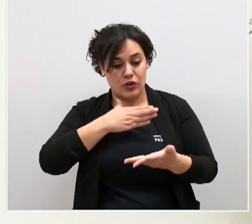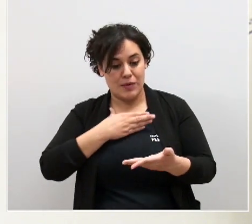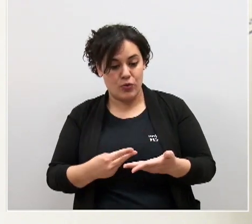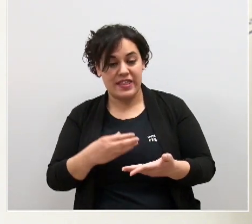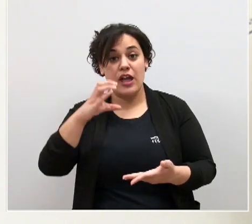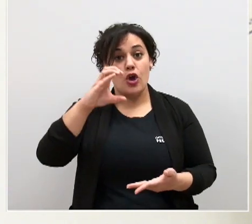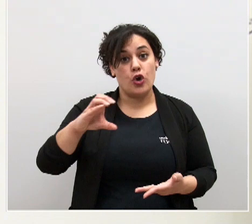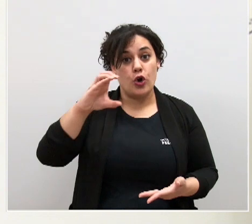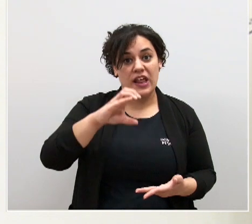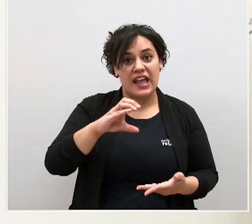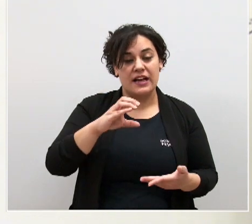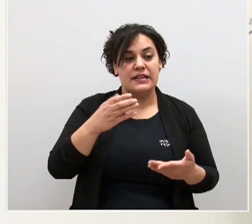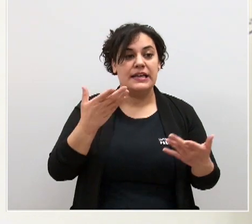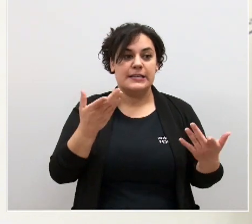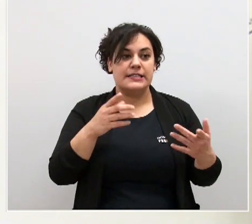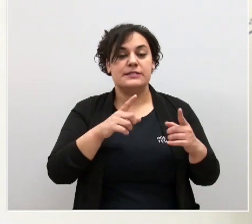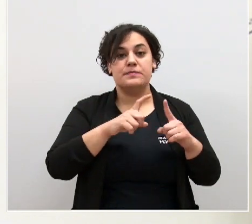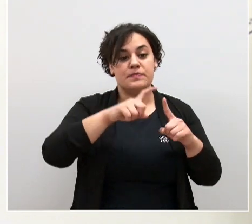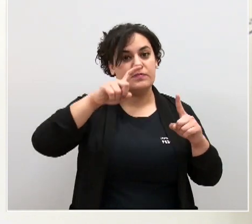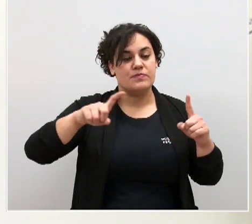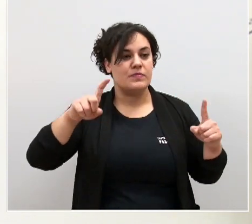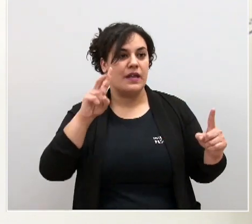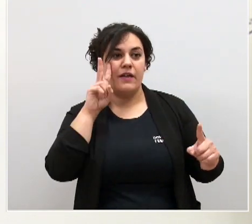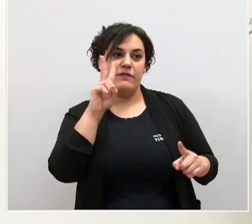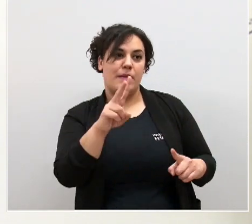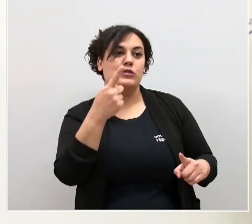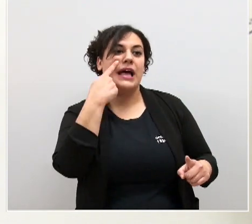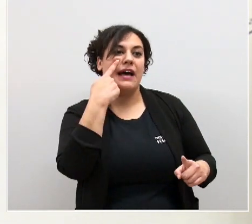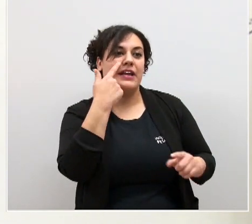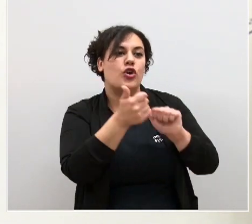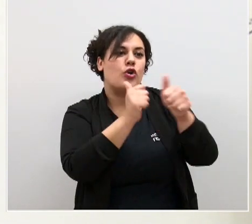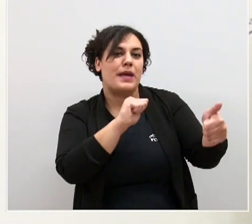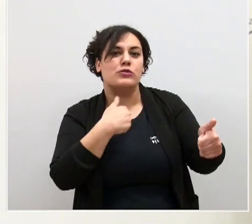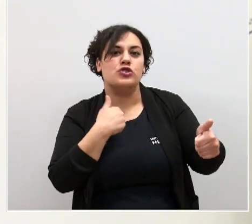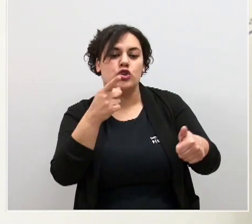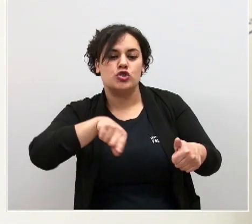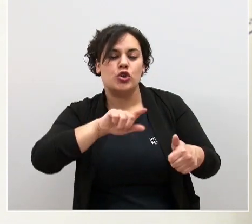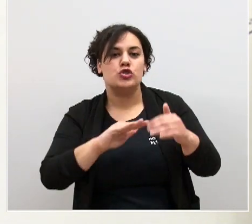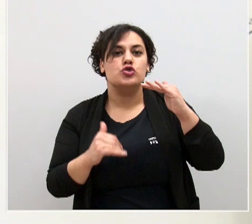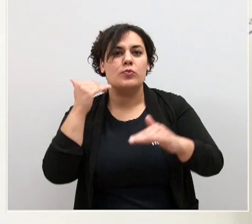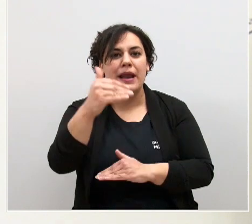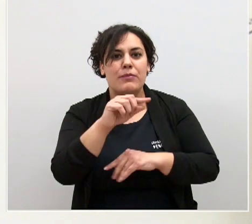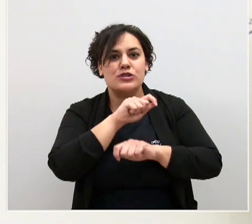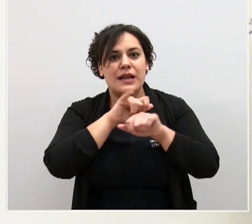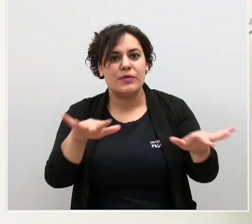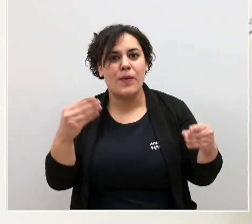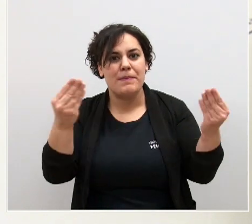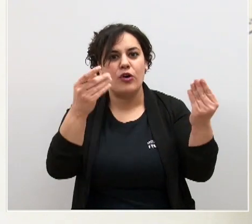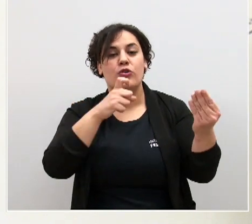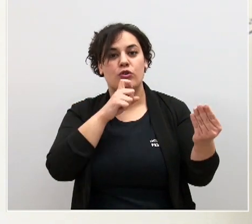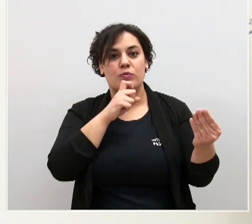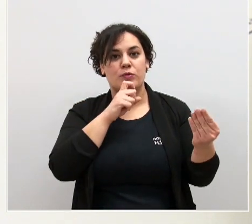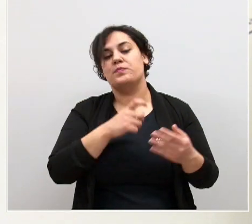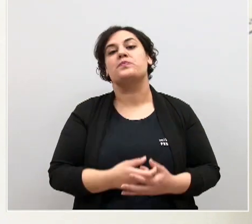la idea que teníamos de cómo superar mejor la pandemia, ¿no? Es verdad que Corea, una de las cosas que ha hecho, aparte de las mascarillas, que es lo que se